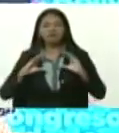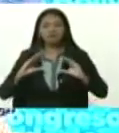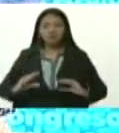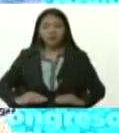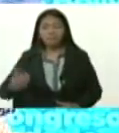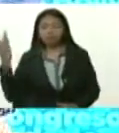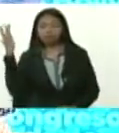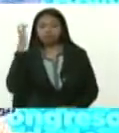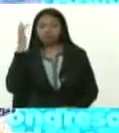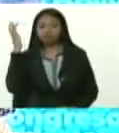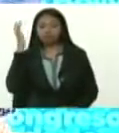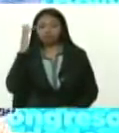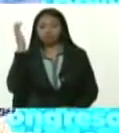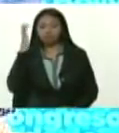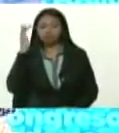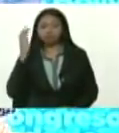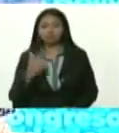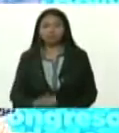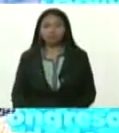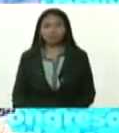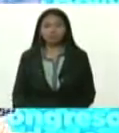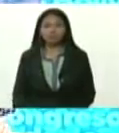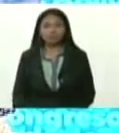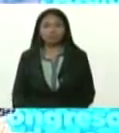el cuerpo lo sabe.